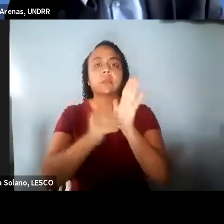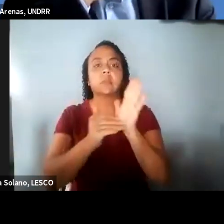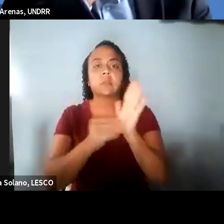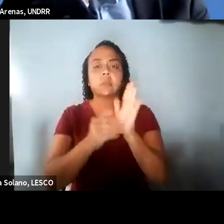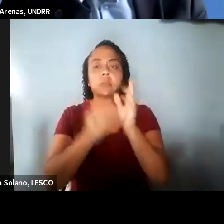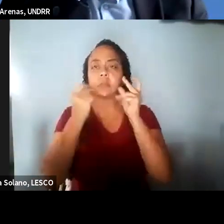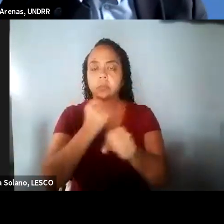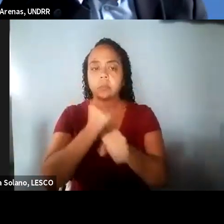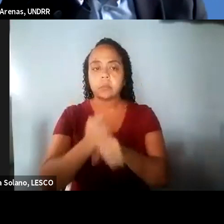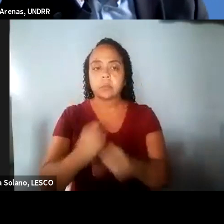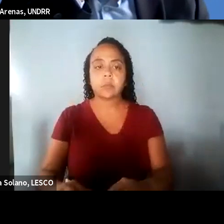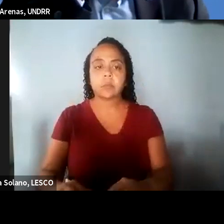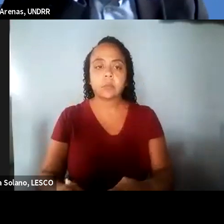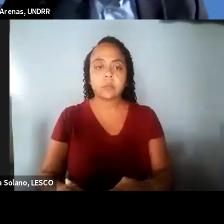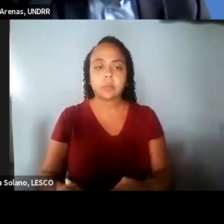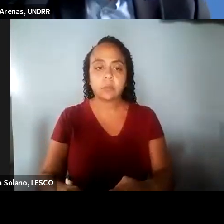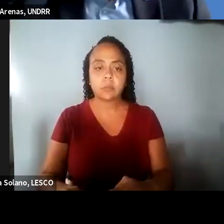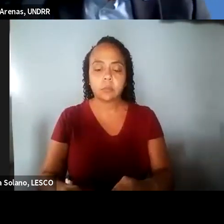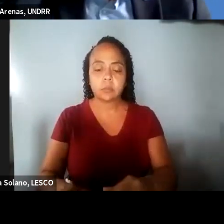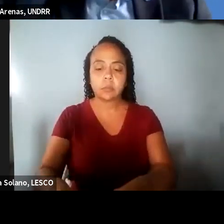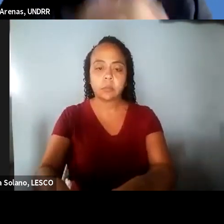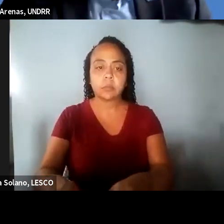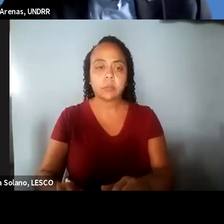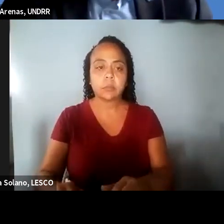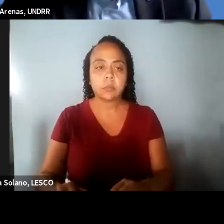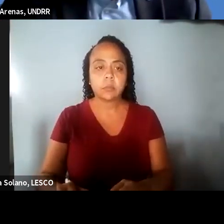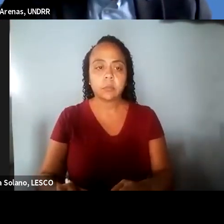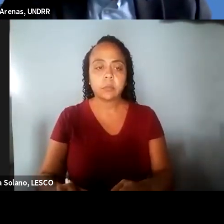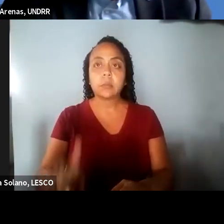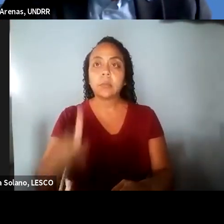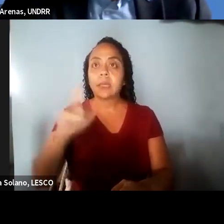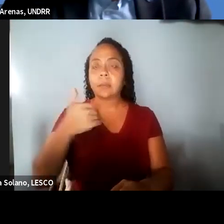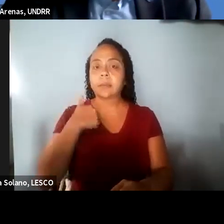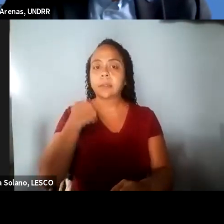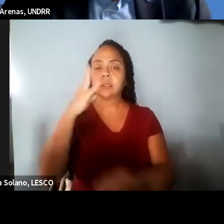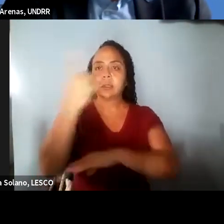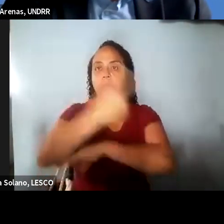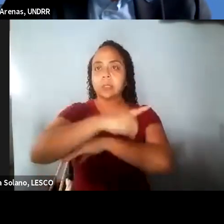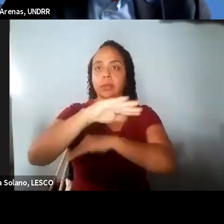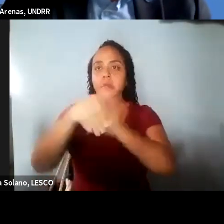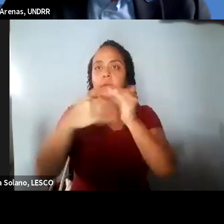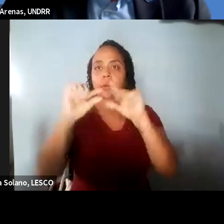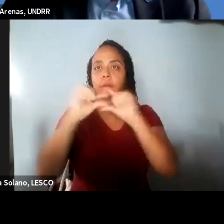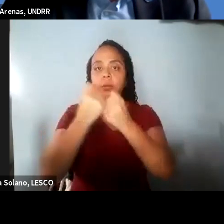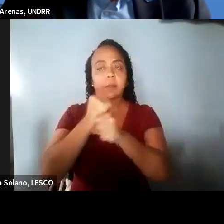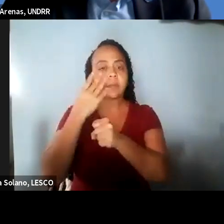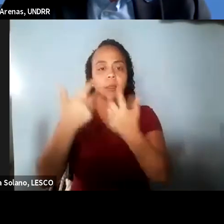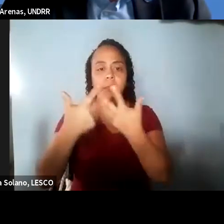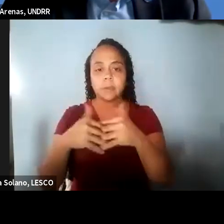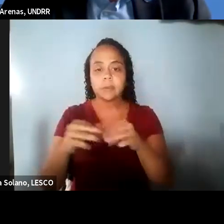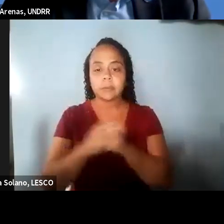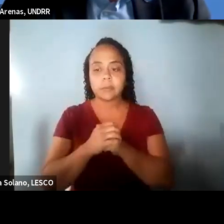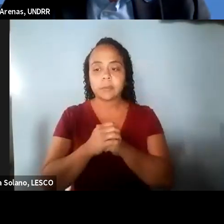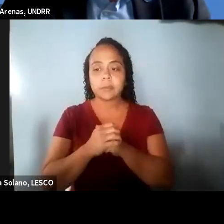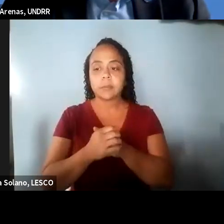operaciones y no se trataba solamente de decir tenemos que tener 14 días a todo el grupo de trabajadores fuera de la empresa es que teníamos que tener